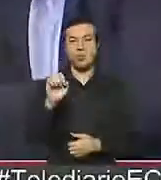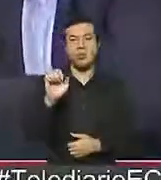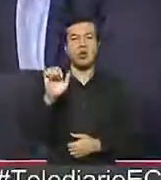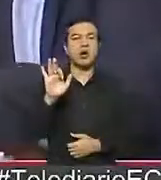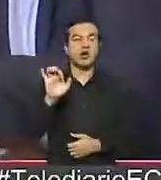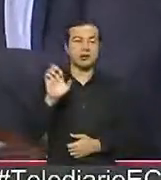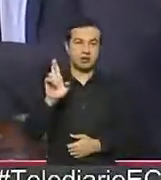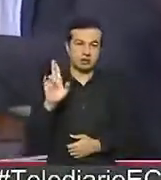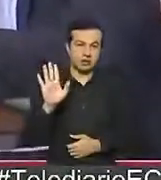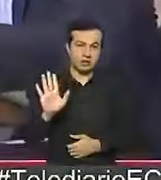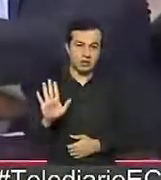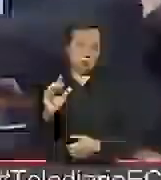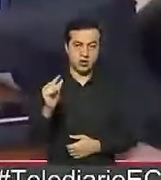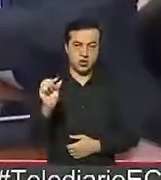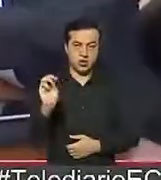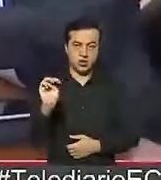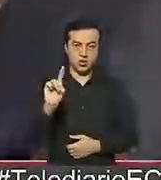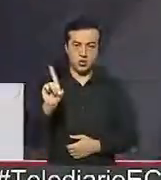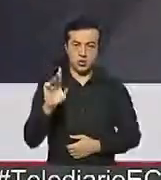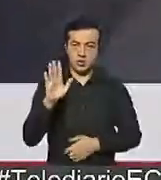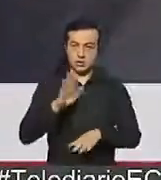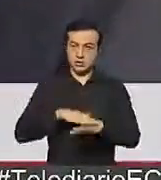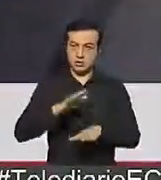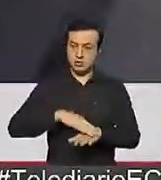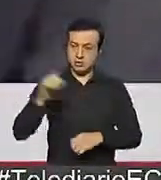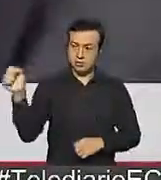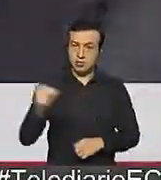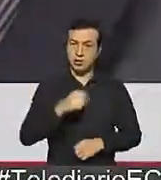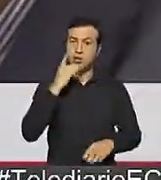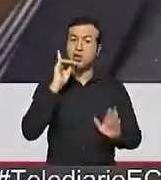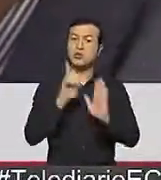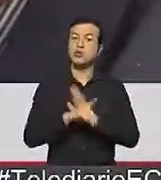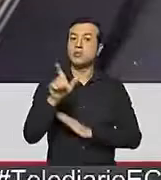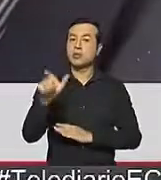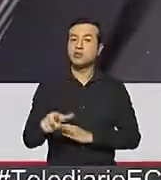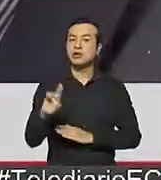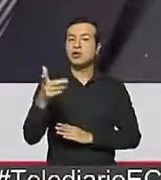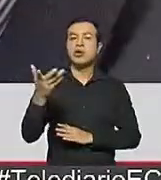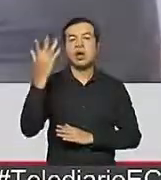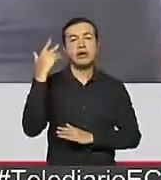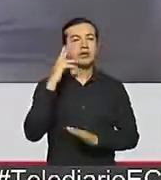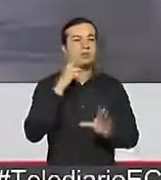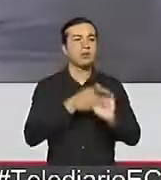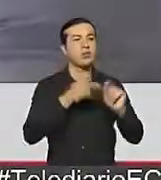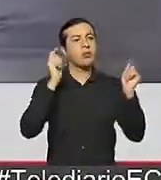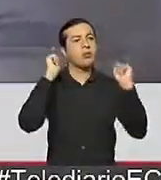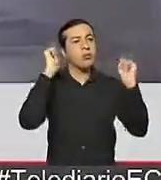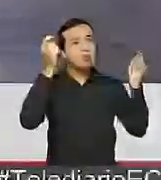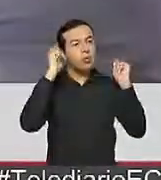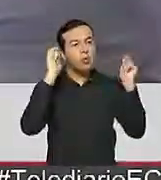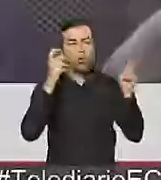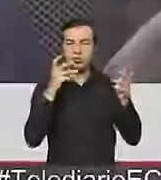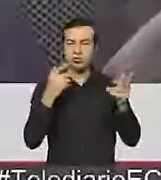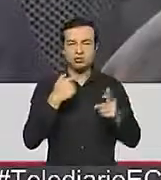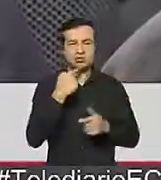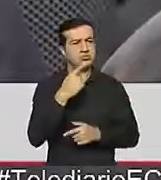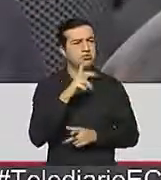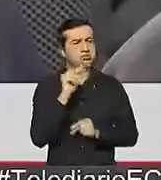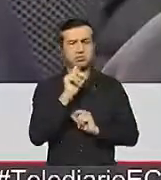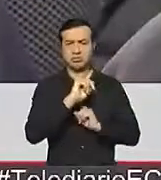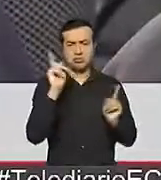Este martes fue convocado el consejero Walter Gómez, a quien se acusa de haber participado en eventos proselitistas. El funcionario lo niega. Que